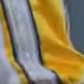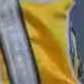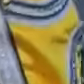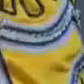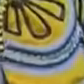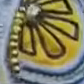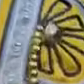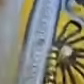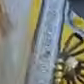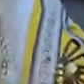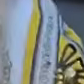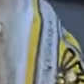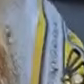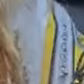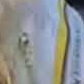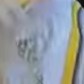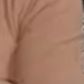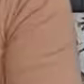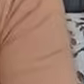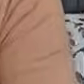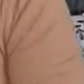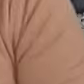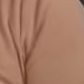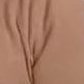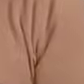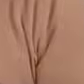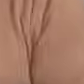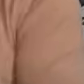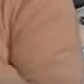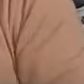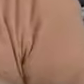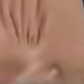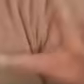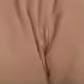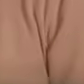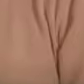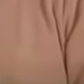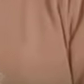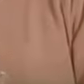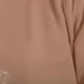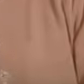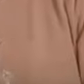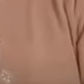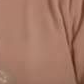chuta que está representando esta sección. Todavía puede levantar la pollera, así como parado. ¿No?